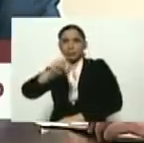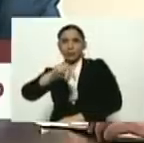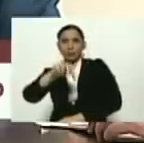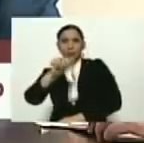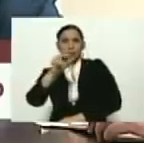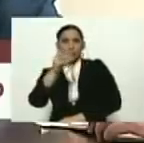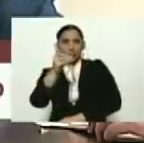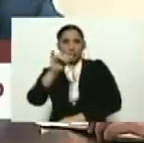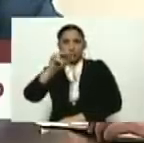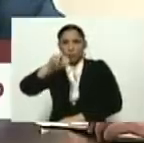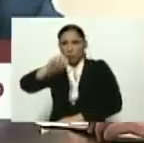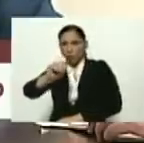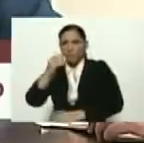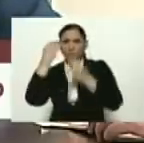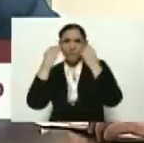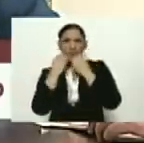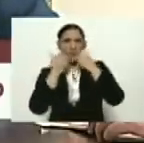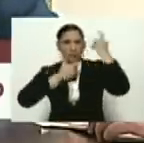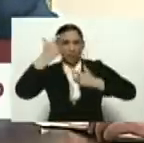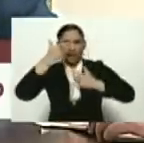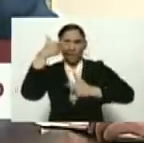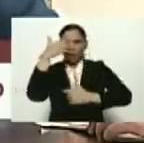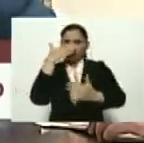Fidel, Chávez, adelante,